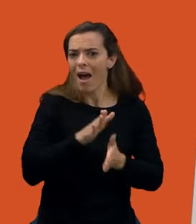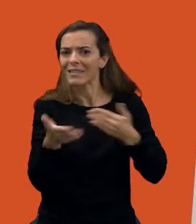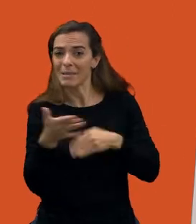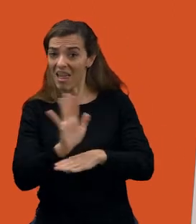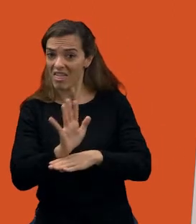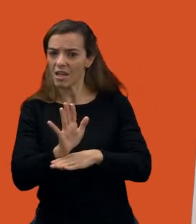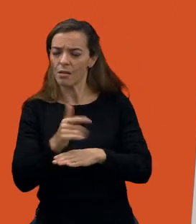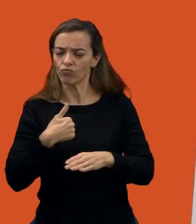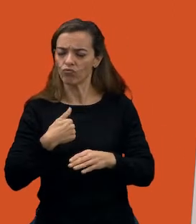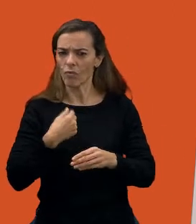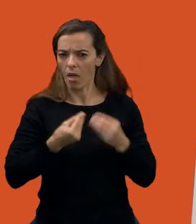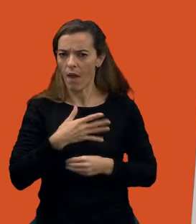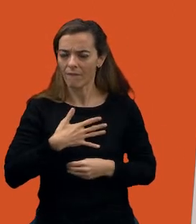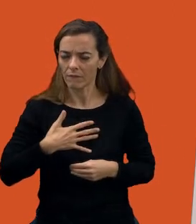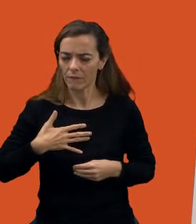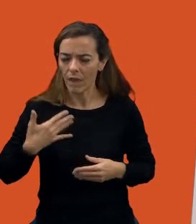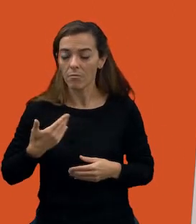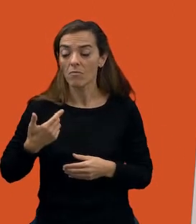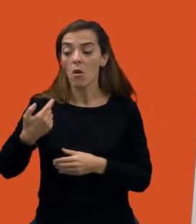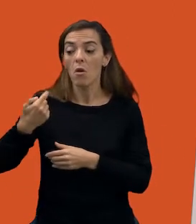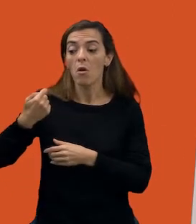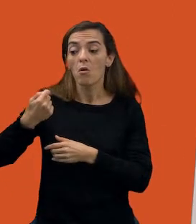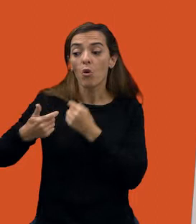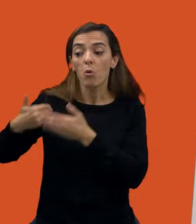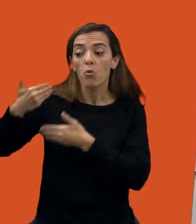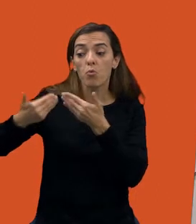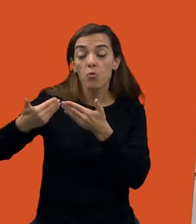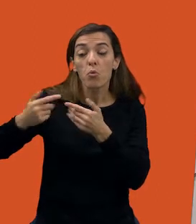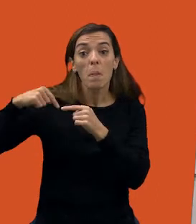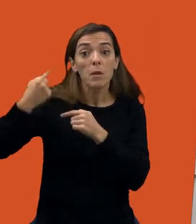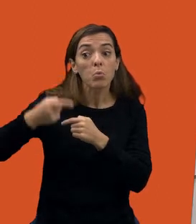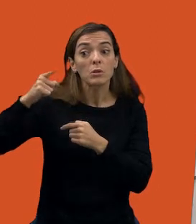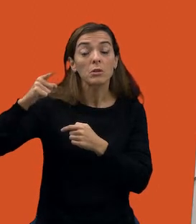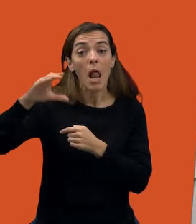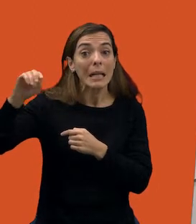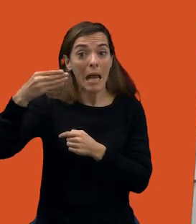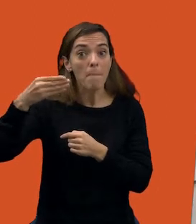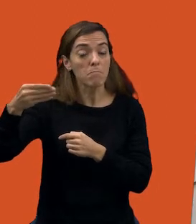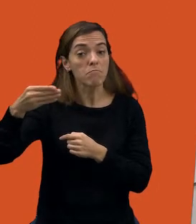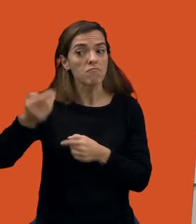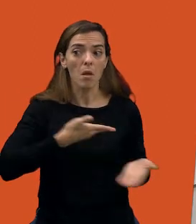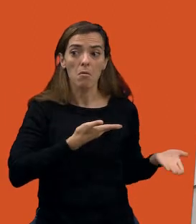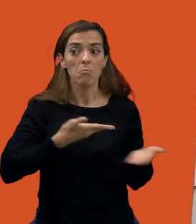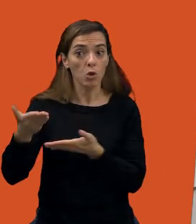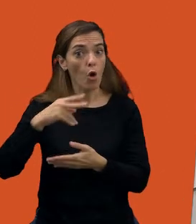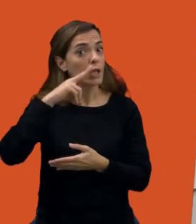cine. Y cuando fui invitado a exponer en el